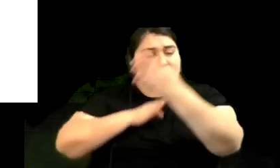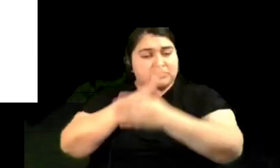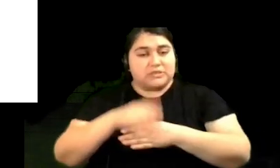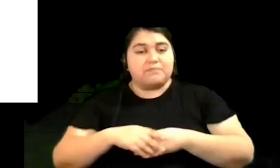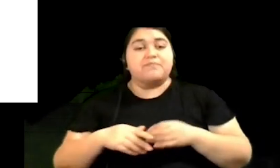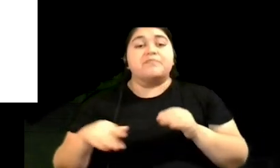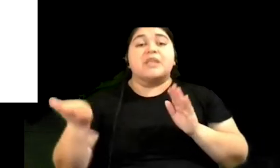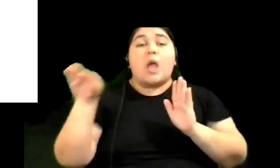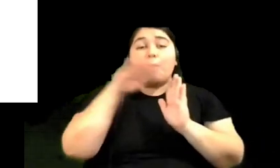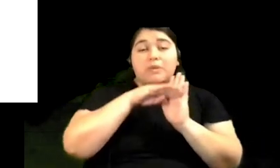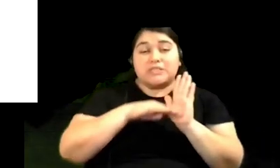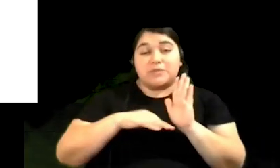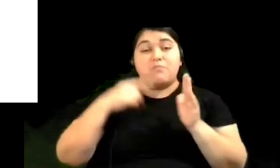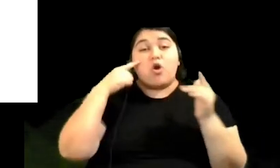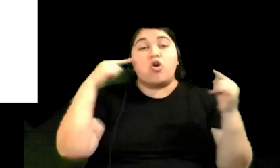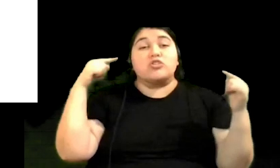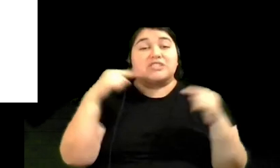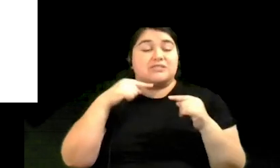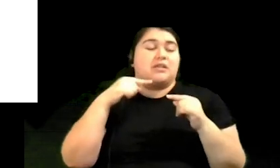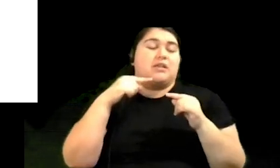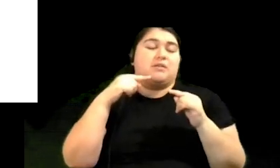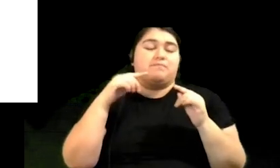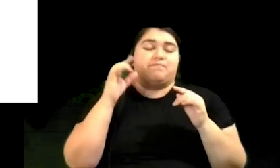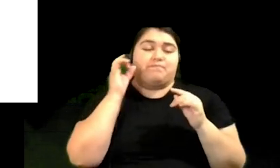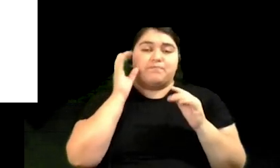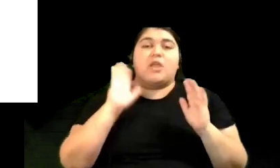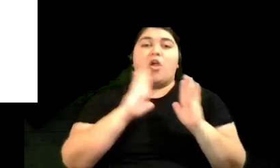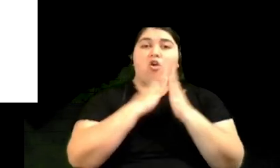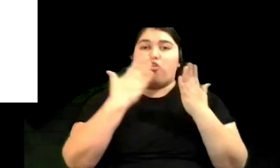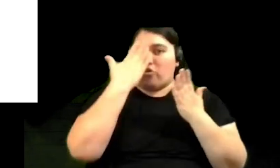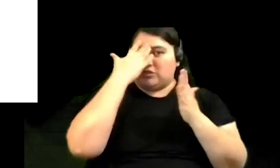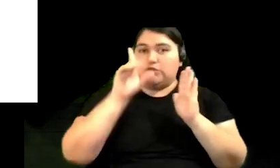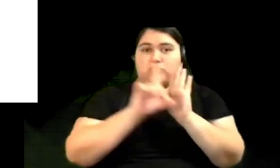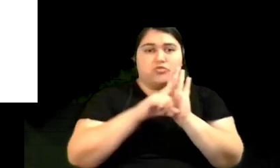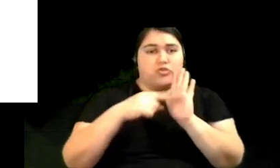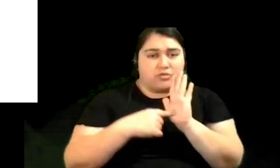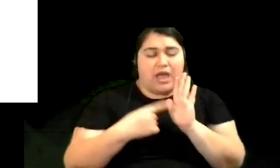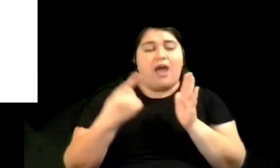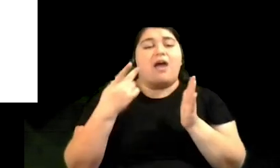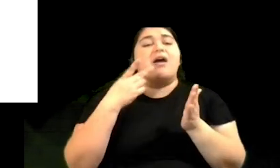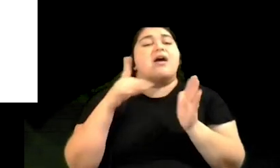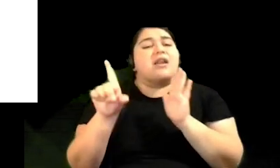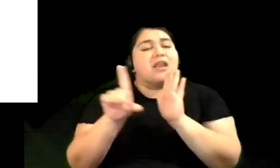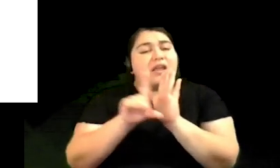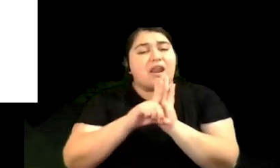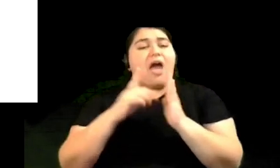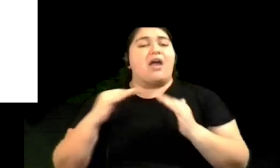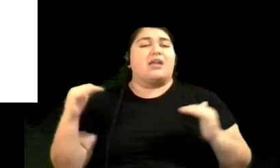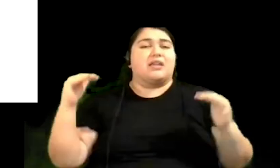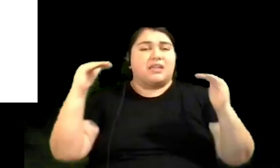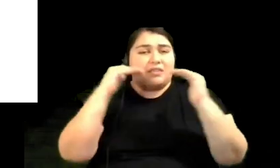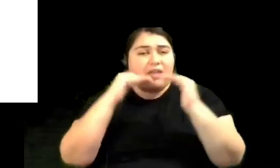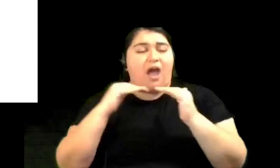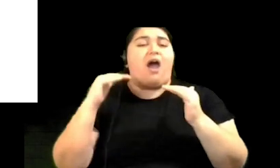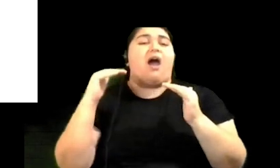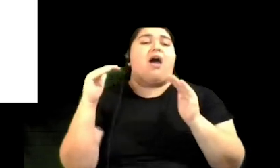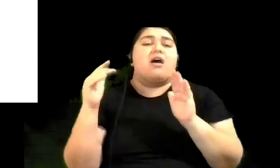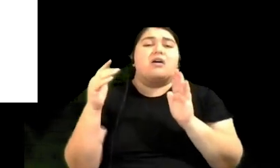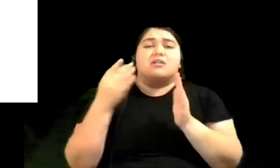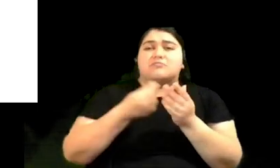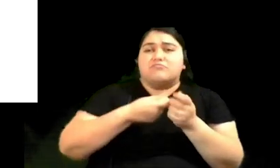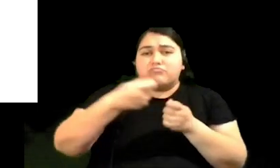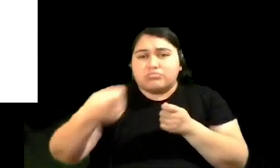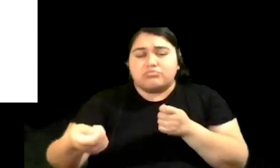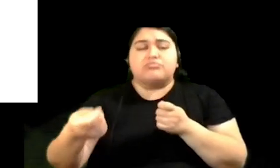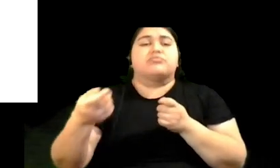o sea, hay principios constitucionales que se van a aplicar como cualquier tributo. Legalidad, razonabilidad, equidad, irretroactividad, capacidad